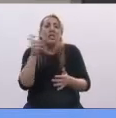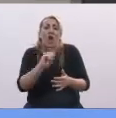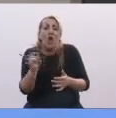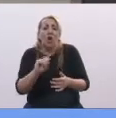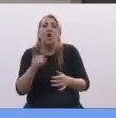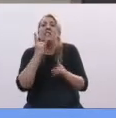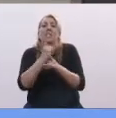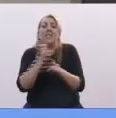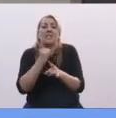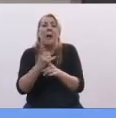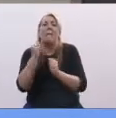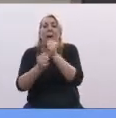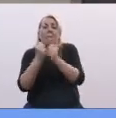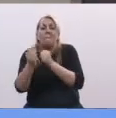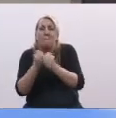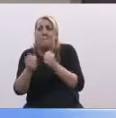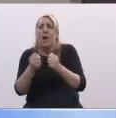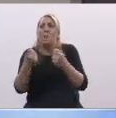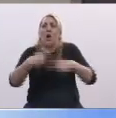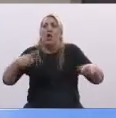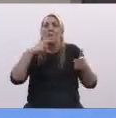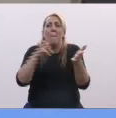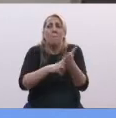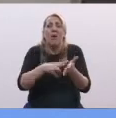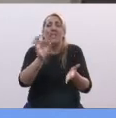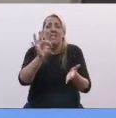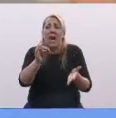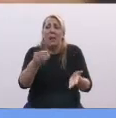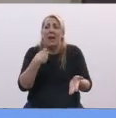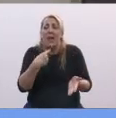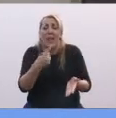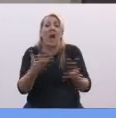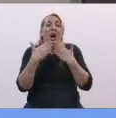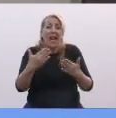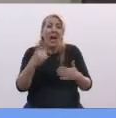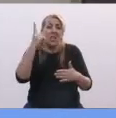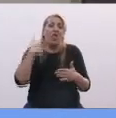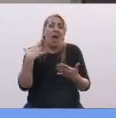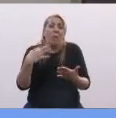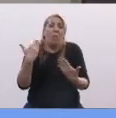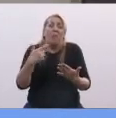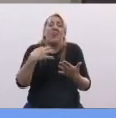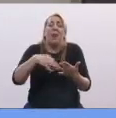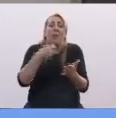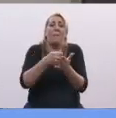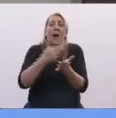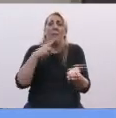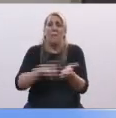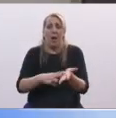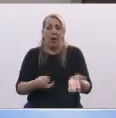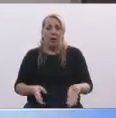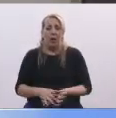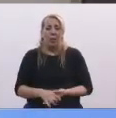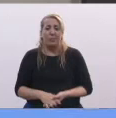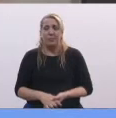Siempre, cada vez que mi empresa con algo dice, ay, la cantidad de impuestos que tenemos que pagar. ¿Y sabes lo que digo yo? Gracias a Dios que tenemos que pagar un impuesto. Peor sería que no tuviéramos nada, que no tenemos que pagar